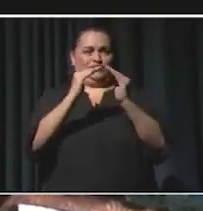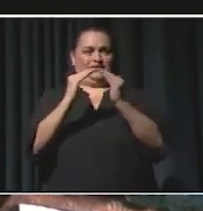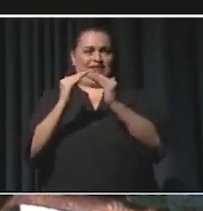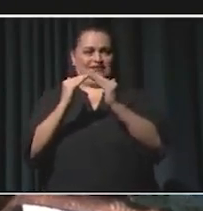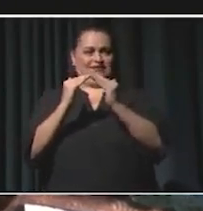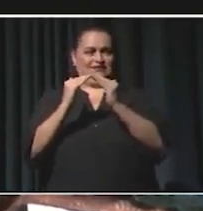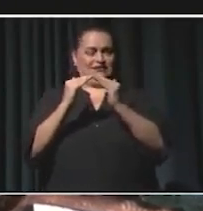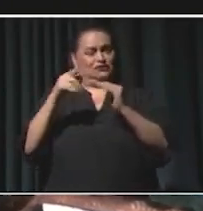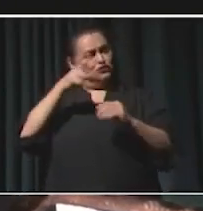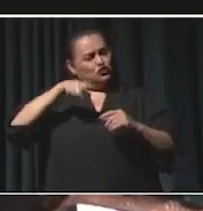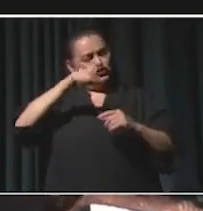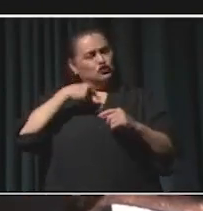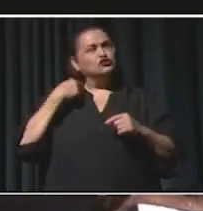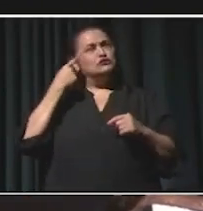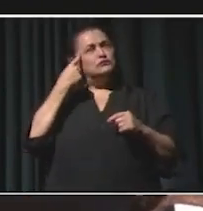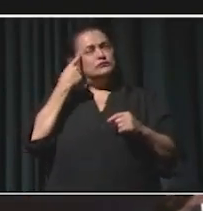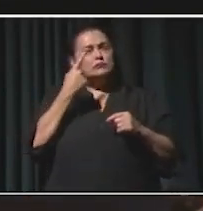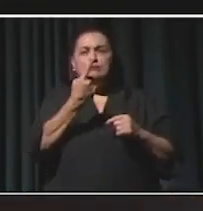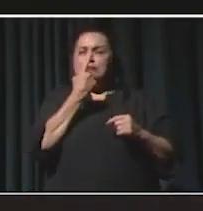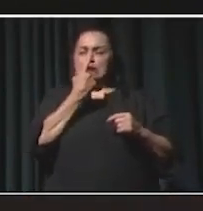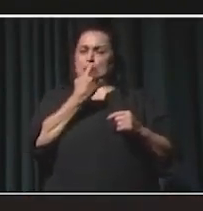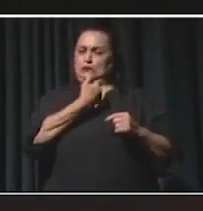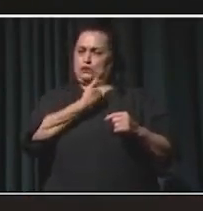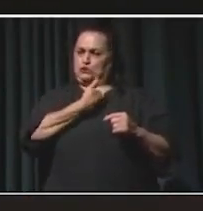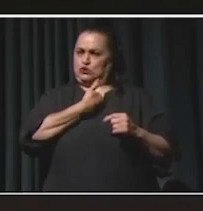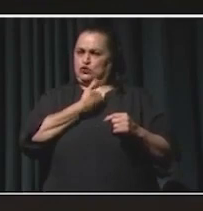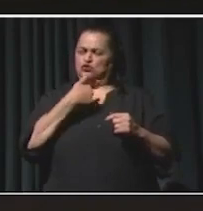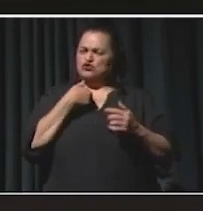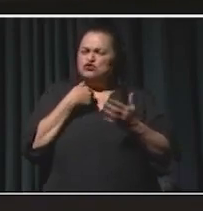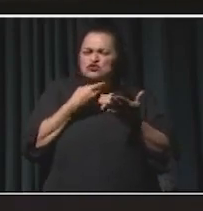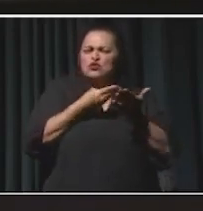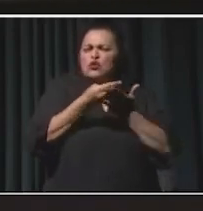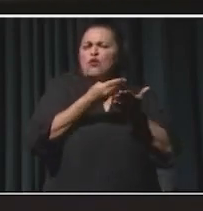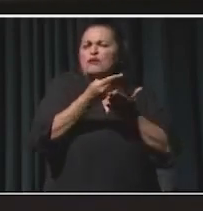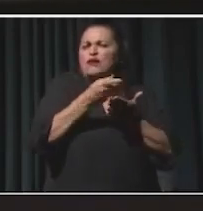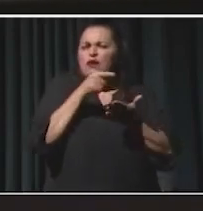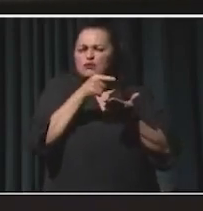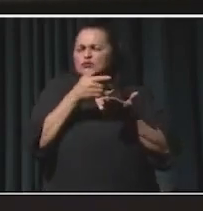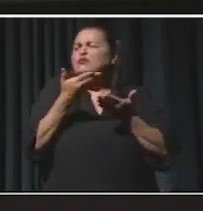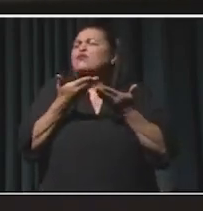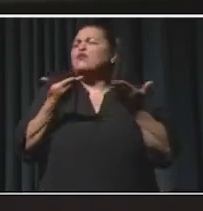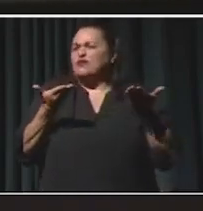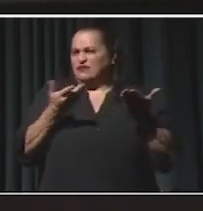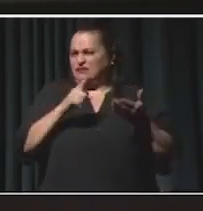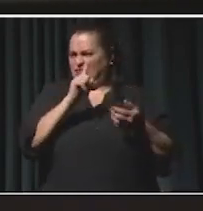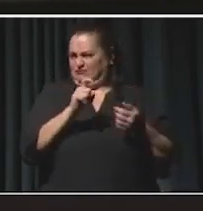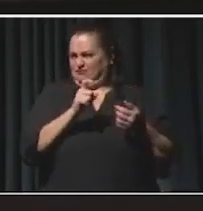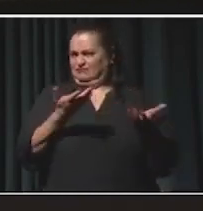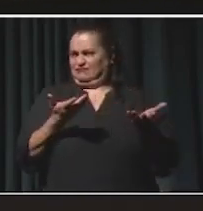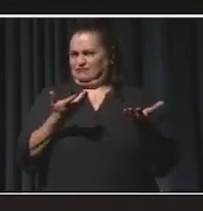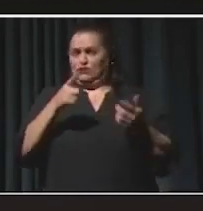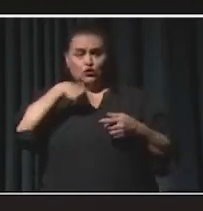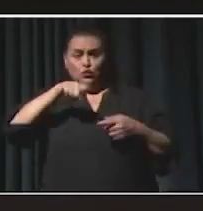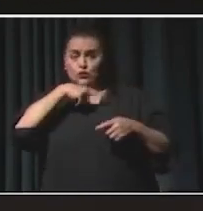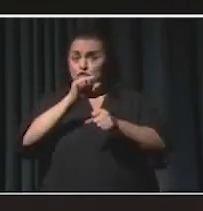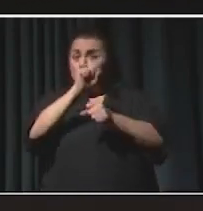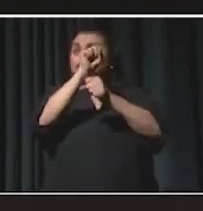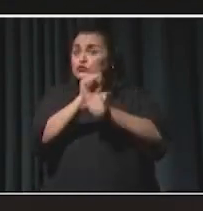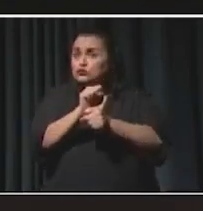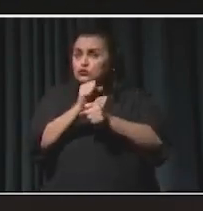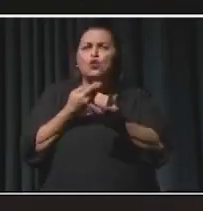De hacernos la pregunta, ¿por qué compramos lo que compramos? ¿Cuáles son nuestros hábitos de